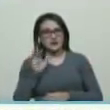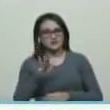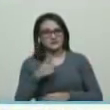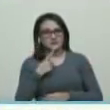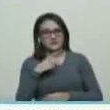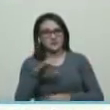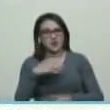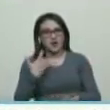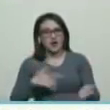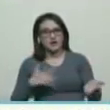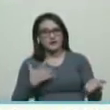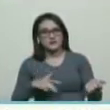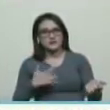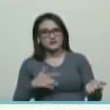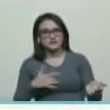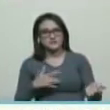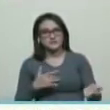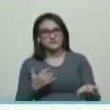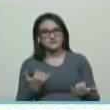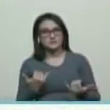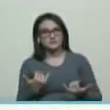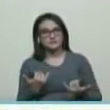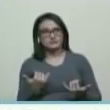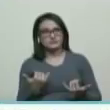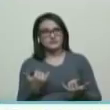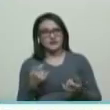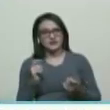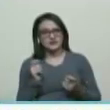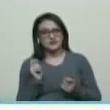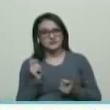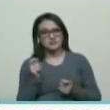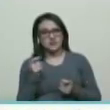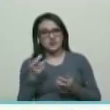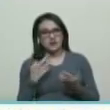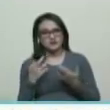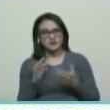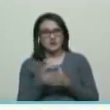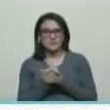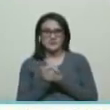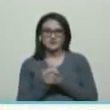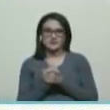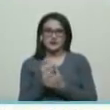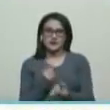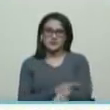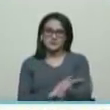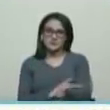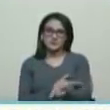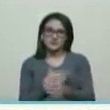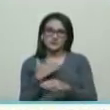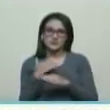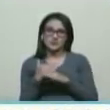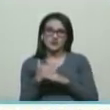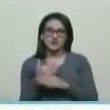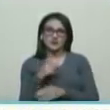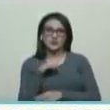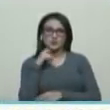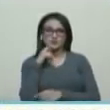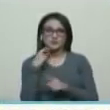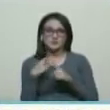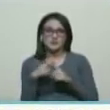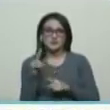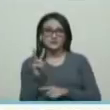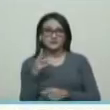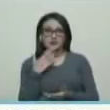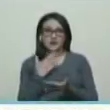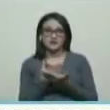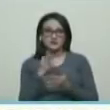cantautor Ali Primera, está en este tipo de relaciones de amistad y de hermandad como la que estamos construyendo entre Rusia y Venezuela. Muchas